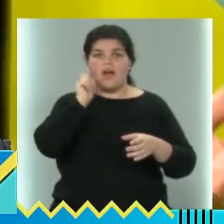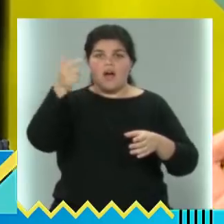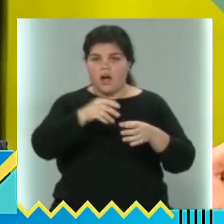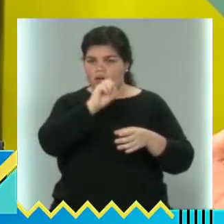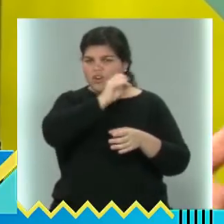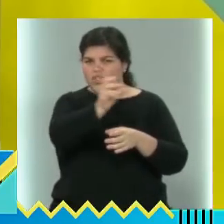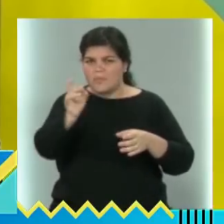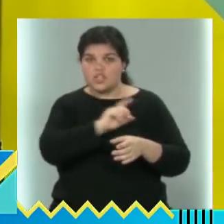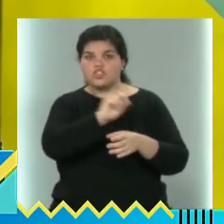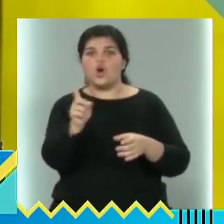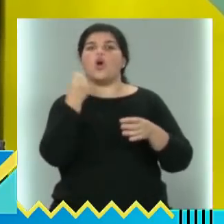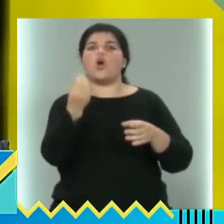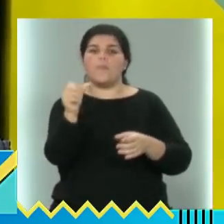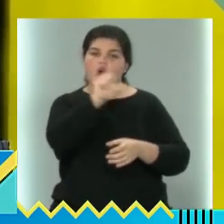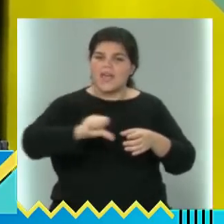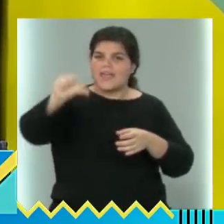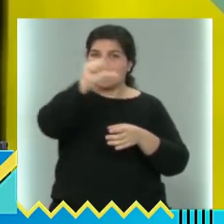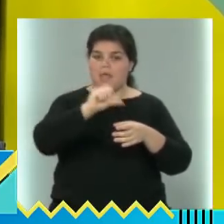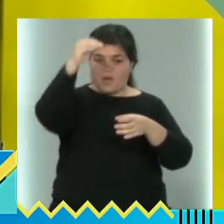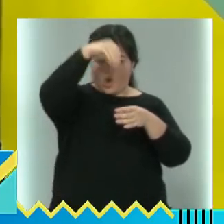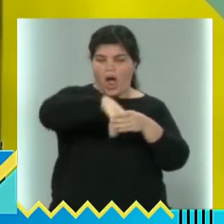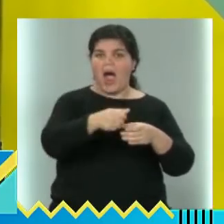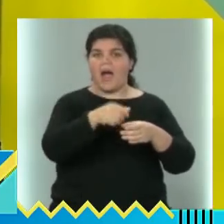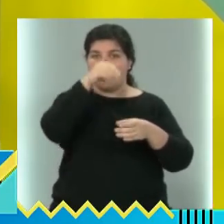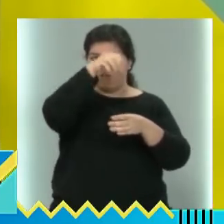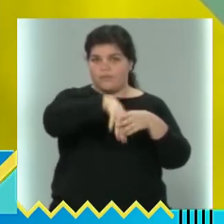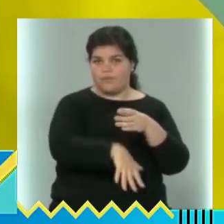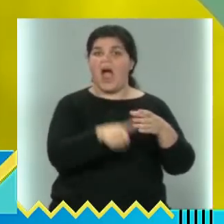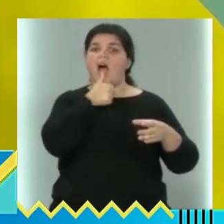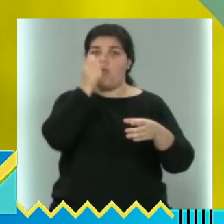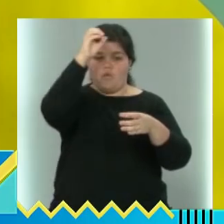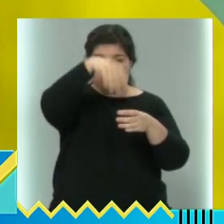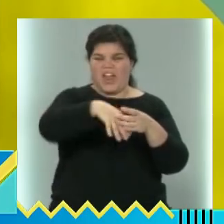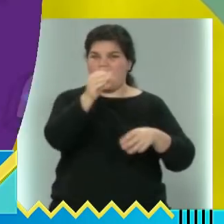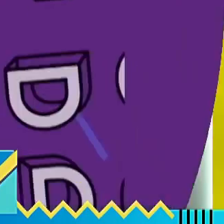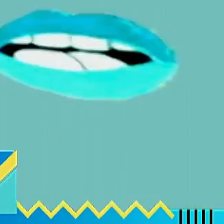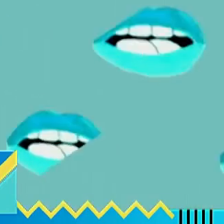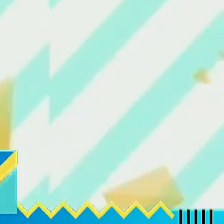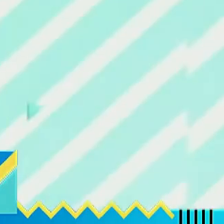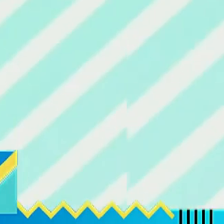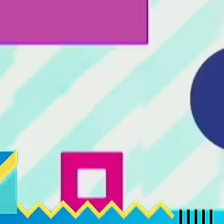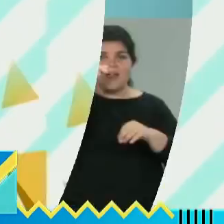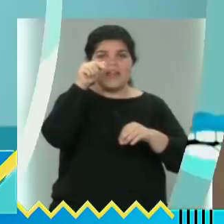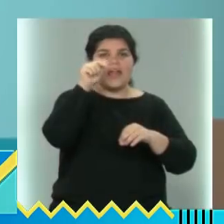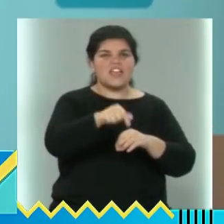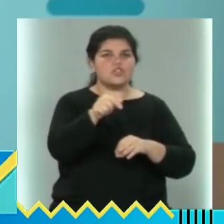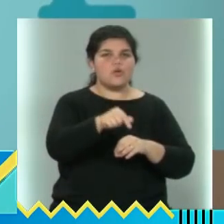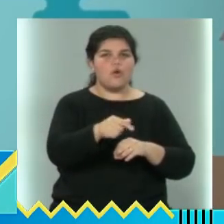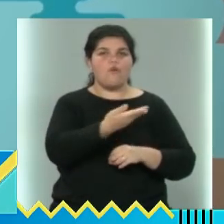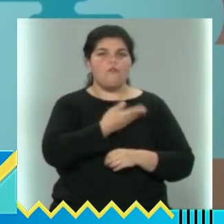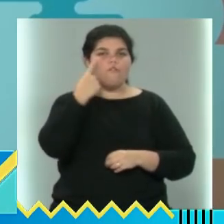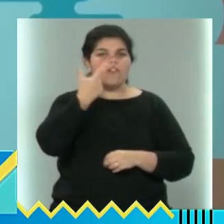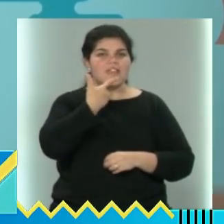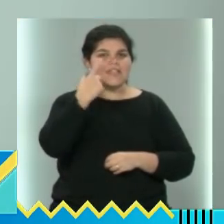tenido contaminación de alguno de los químicos incluidos dentro del fluido de fractura. O sea, eso es física, es